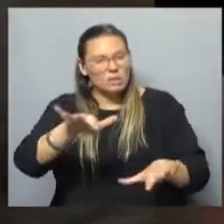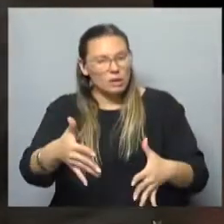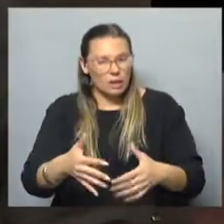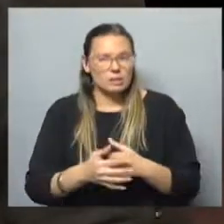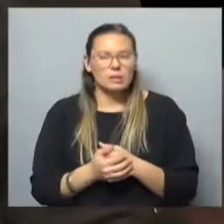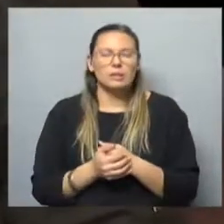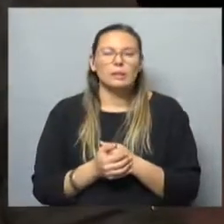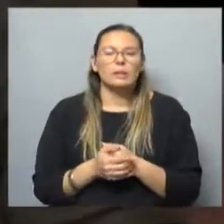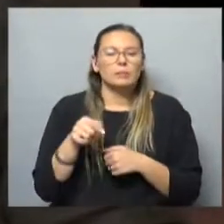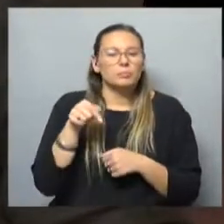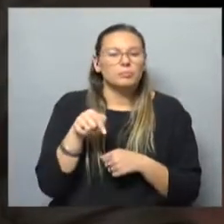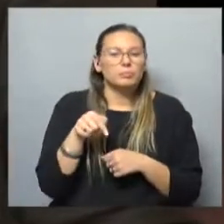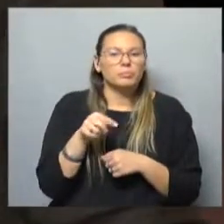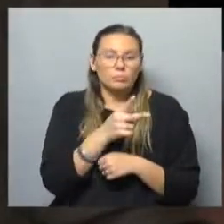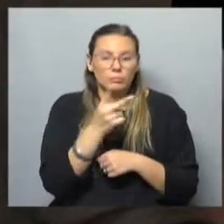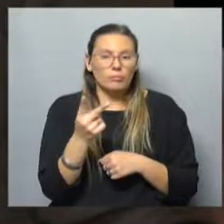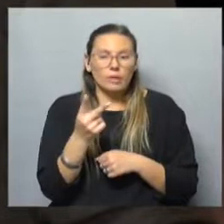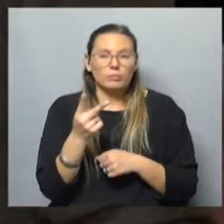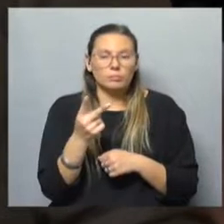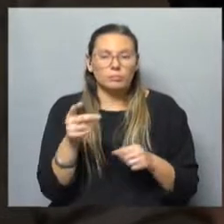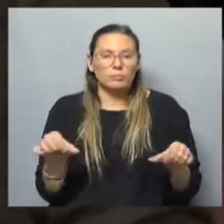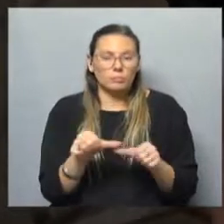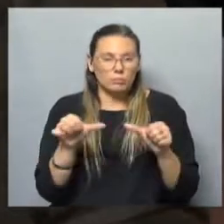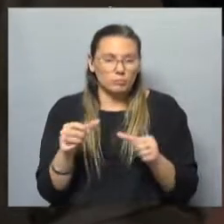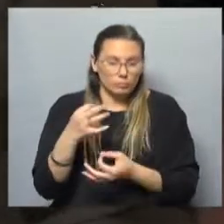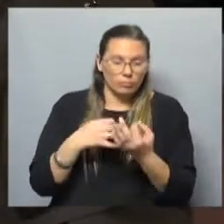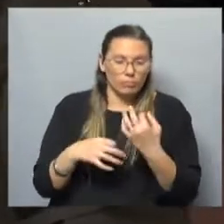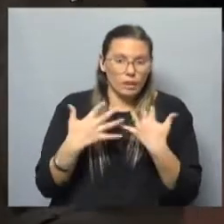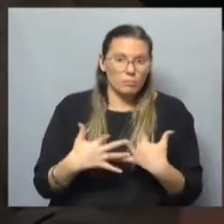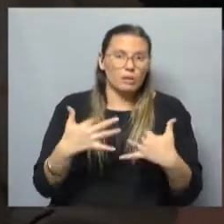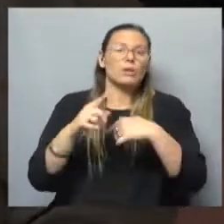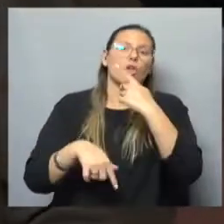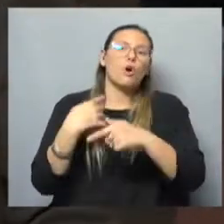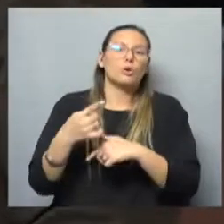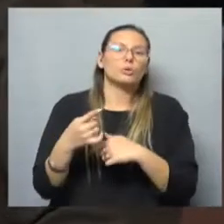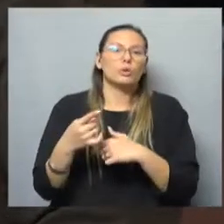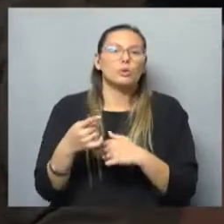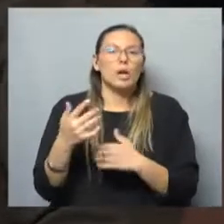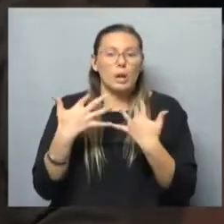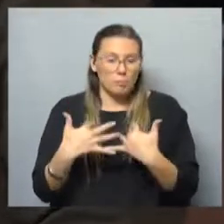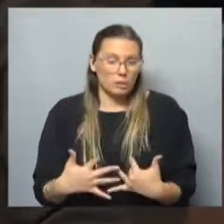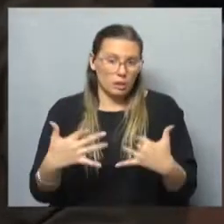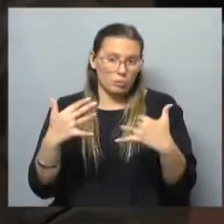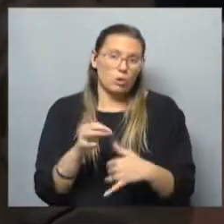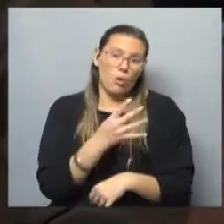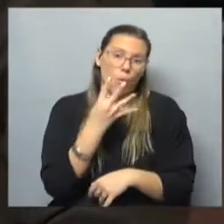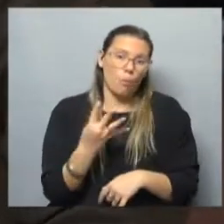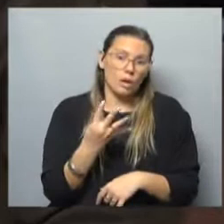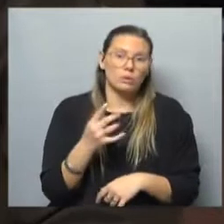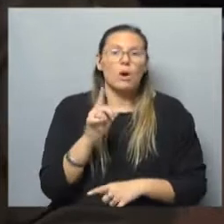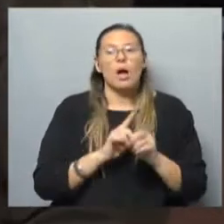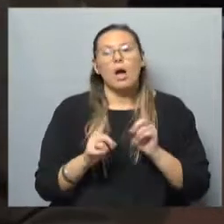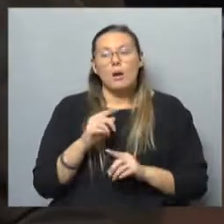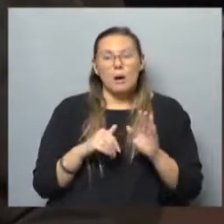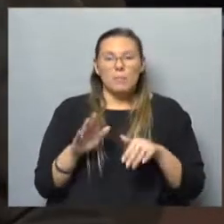¿Qué tiene de particular esto de que sean dos los que improvisan? Porque, bueno, en otras de las de los espectáculos que han estado ustedes, o son cuatro o son hasta algunos